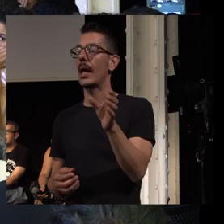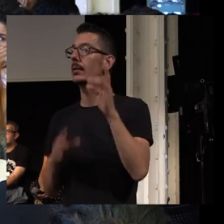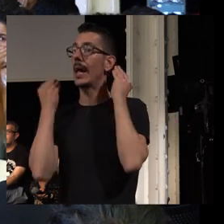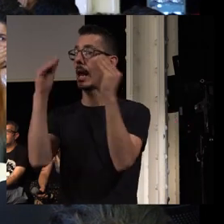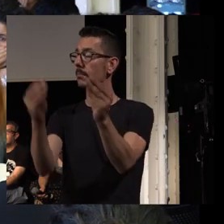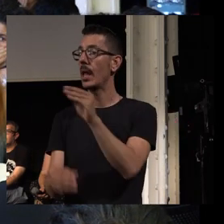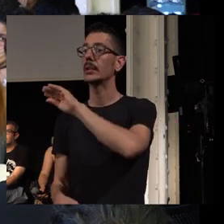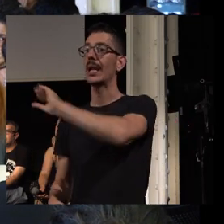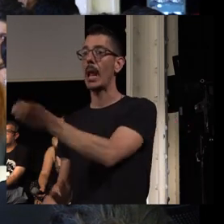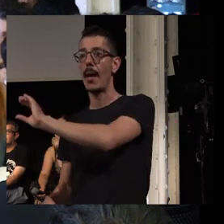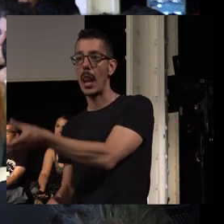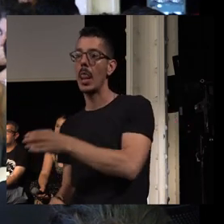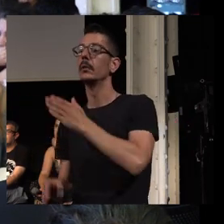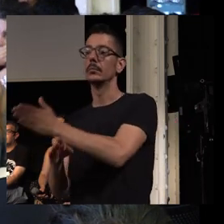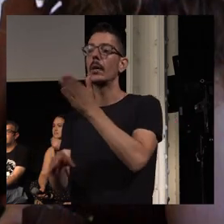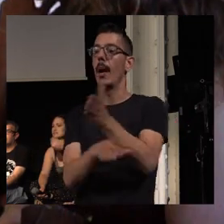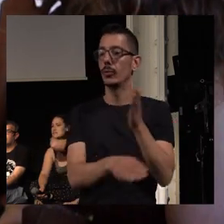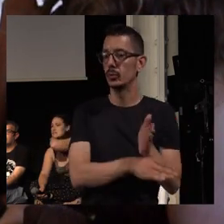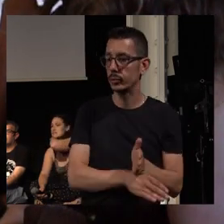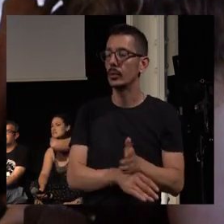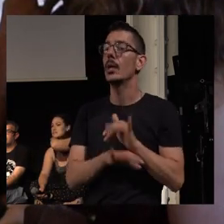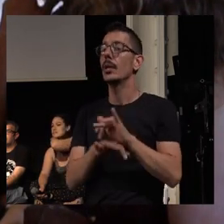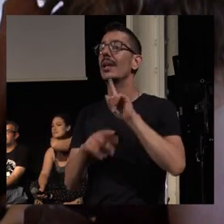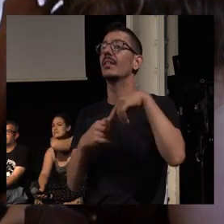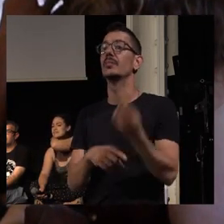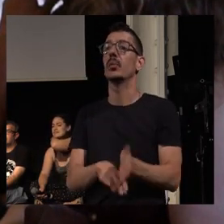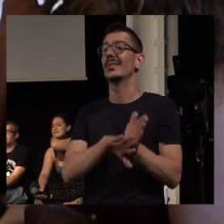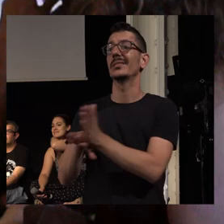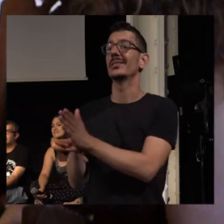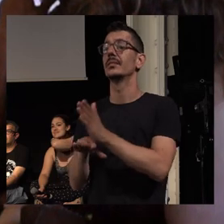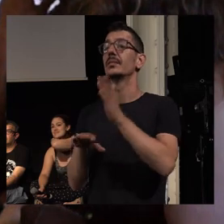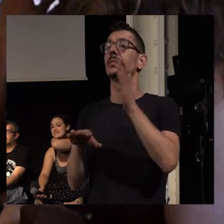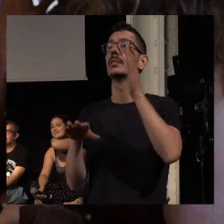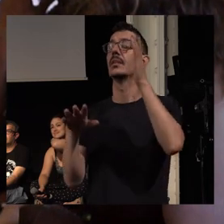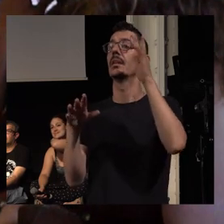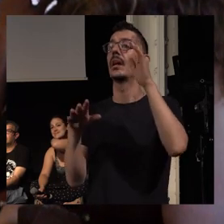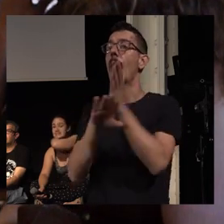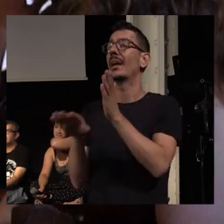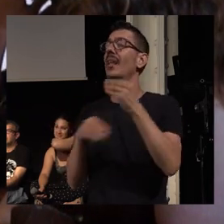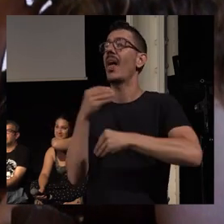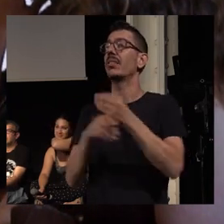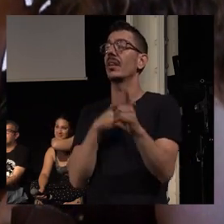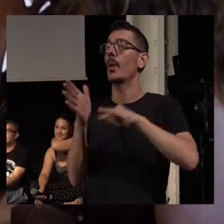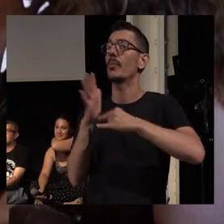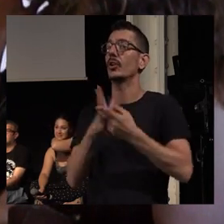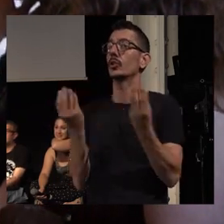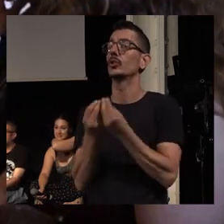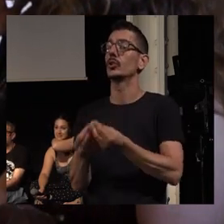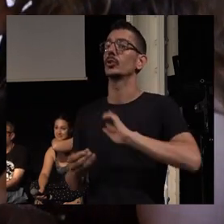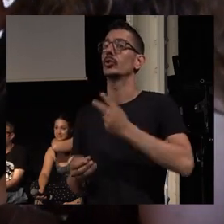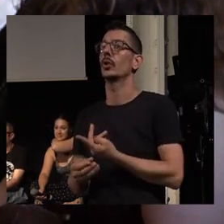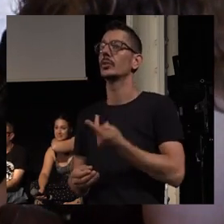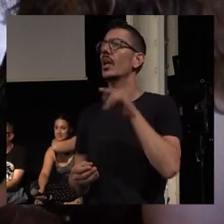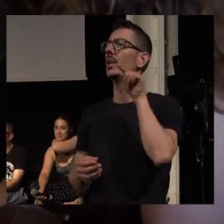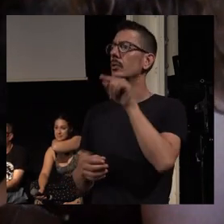también pues, me llama la atención. Y luego, aparte de los proyectos de hacer proyectos con trans, el tema de derogar la ordenanza municipal que